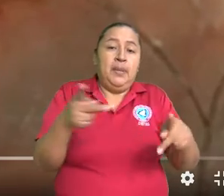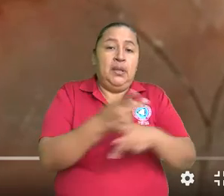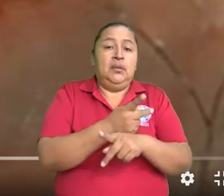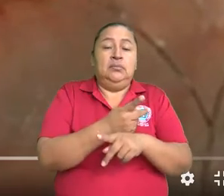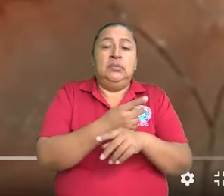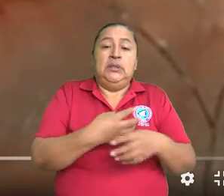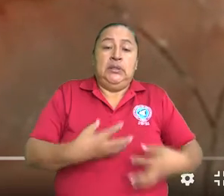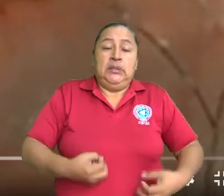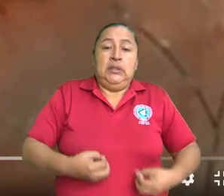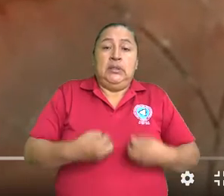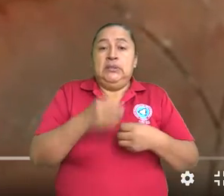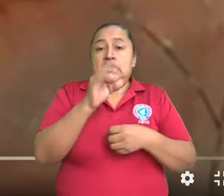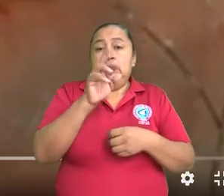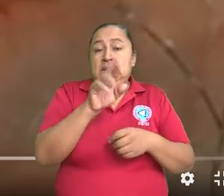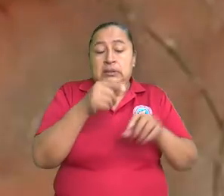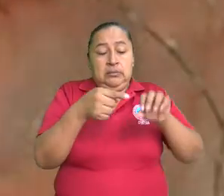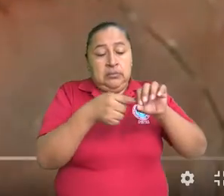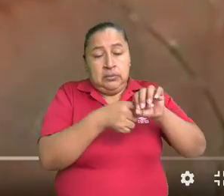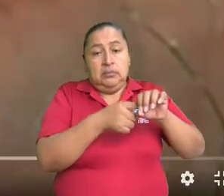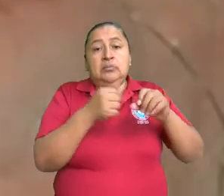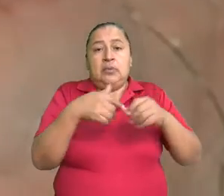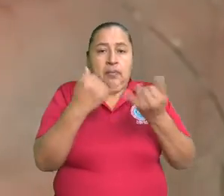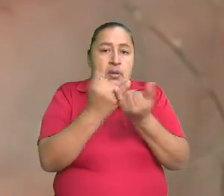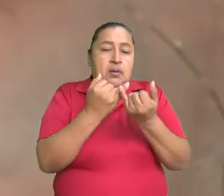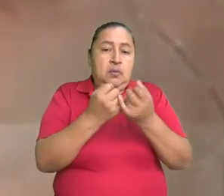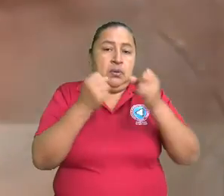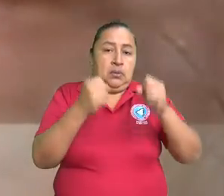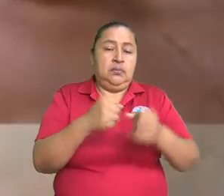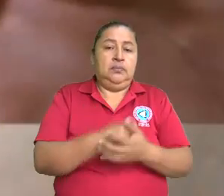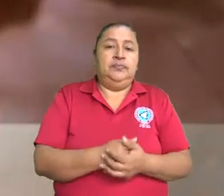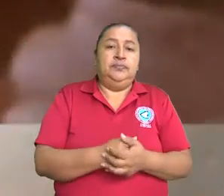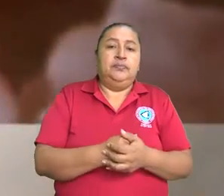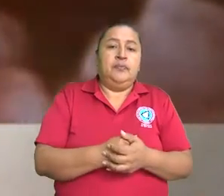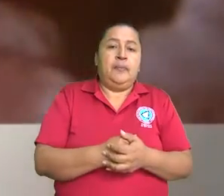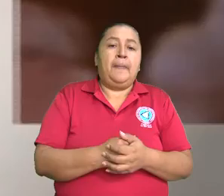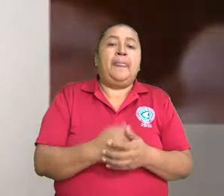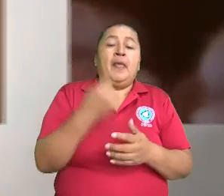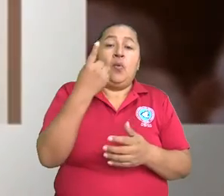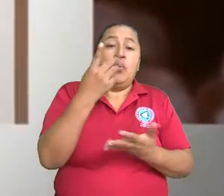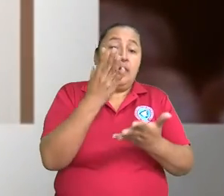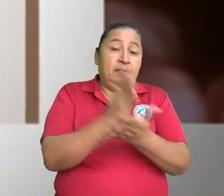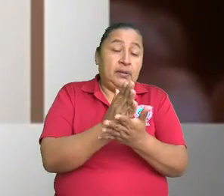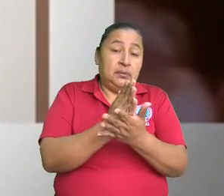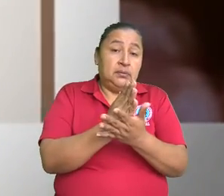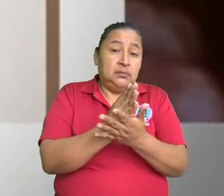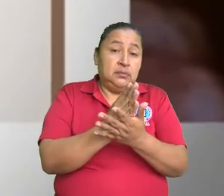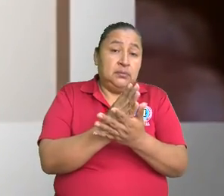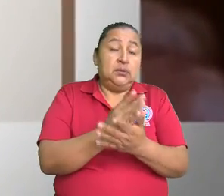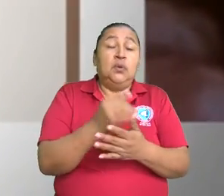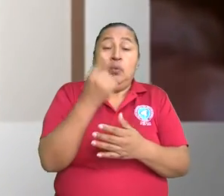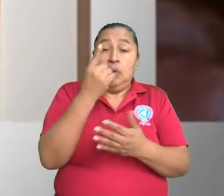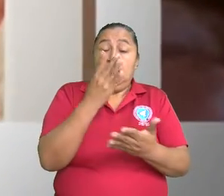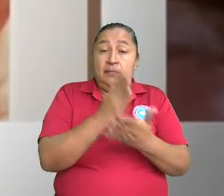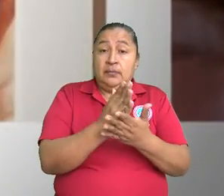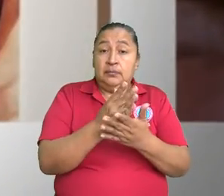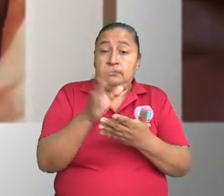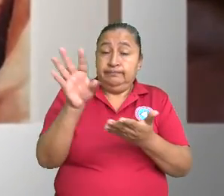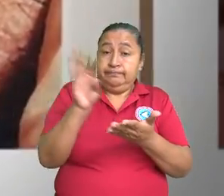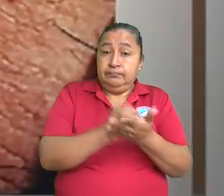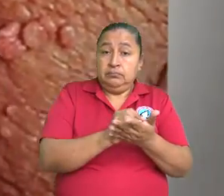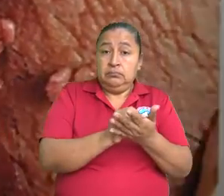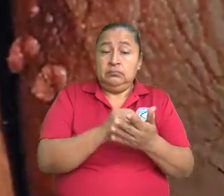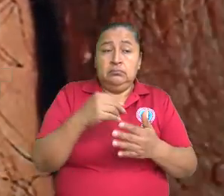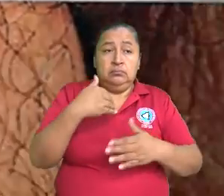cáncer de recto en el varón. Sí. ¿Esto por una sola vez que haya una verruga, se presenta una verruga,